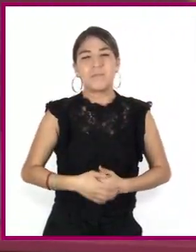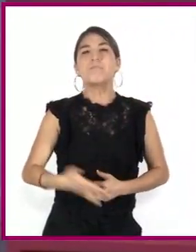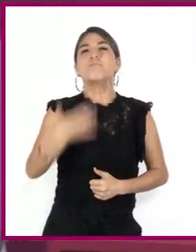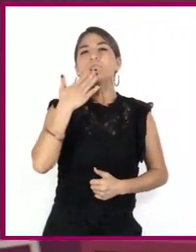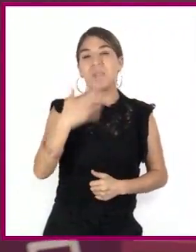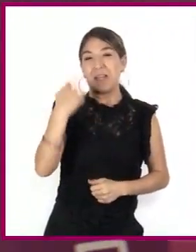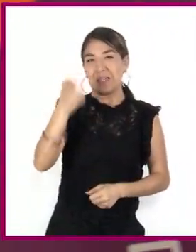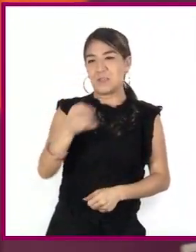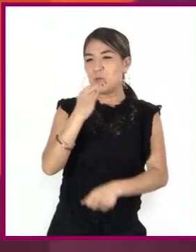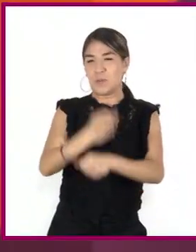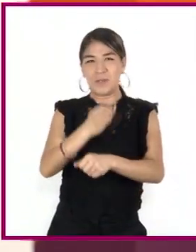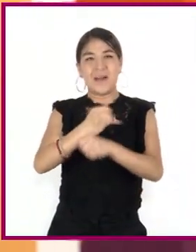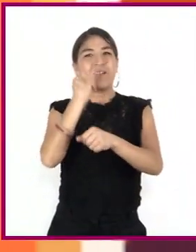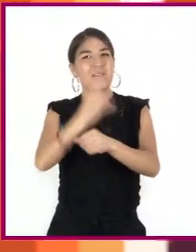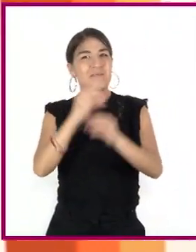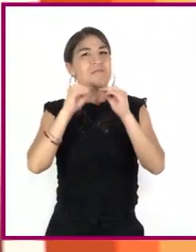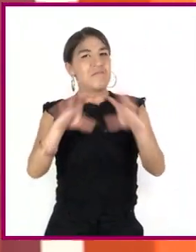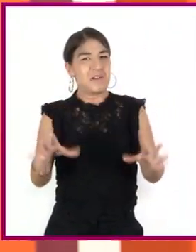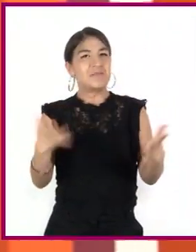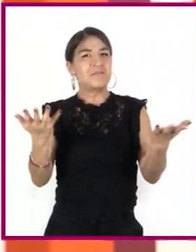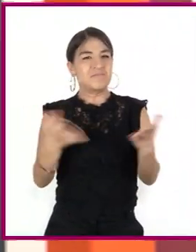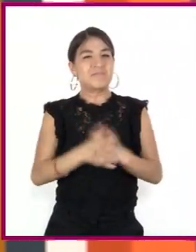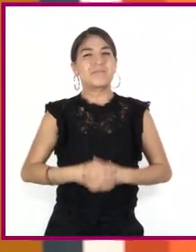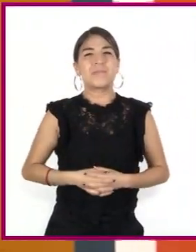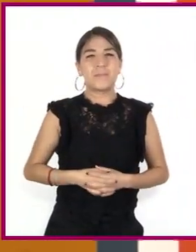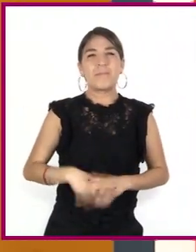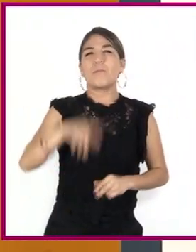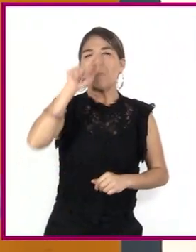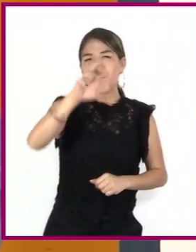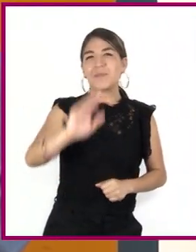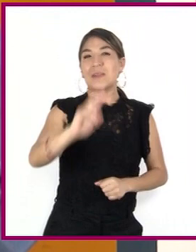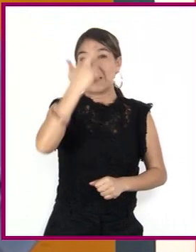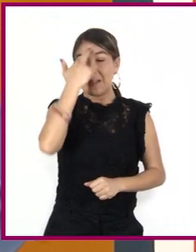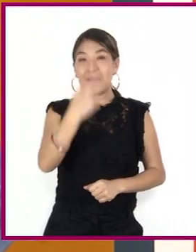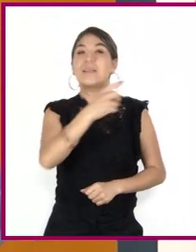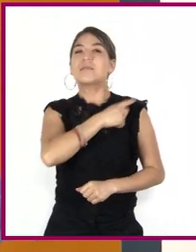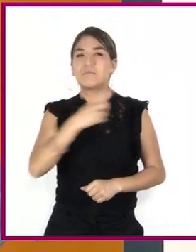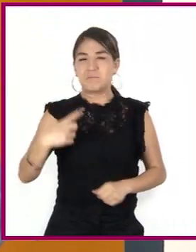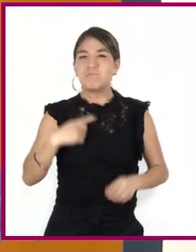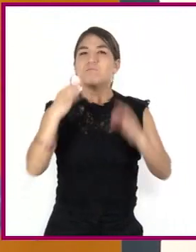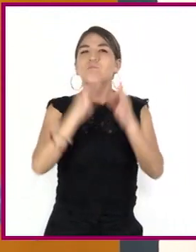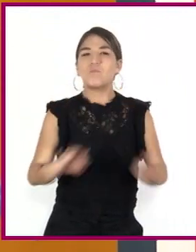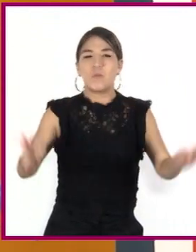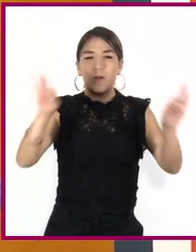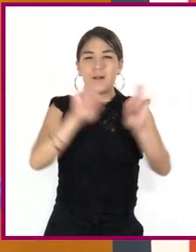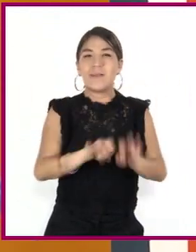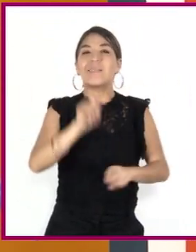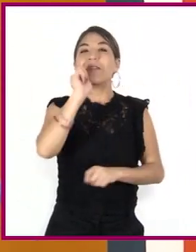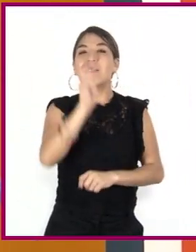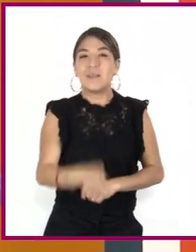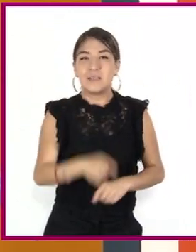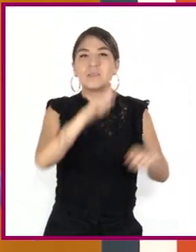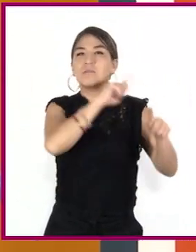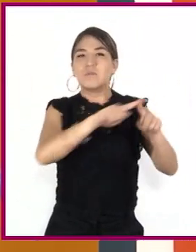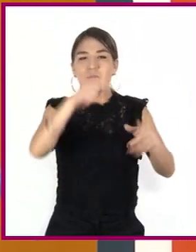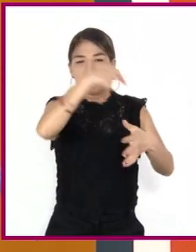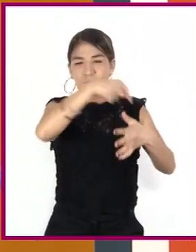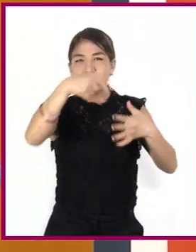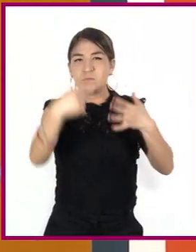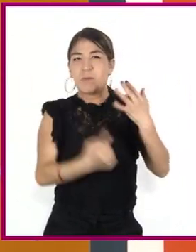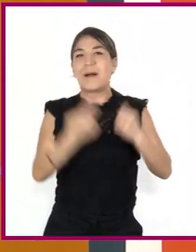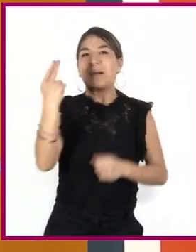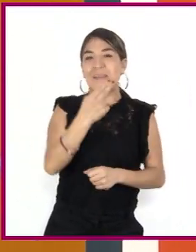Excelente información, ¿no les parece? Recuerden que es importante tener claro sobre qué aspectos